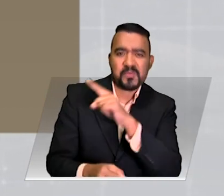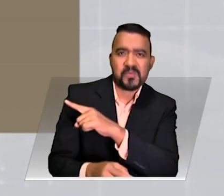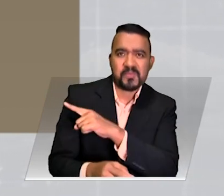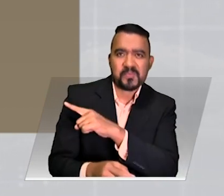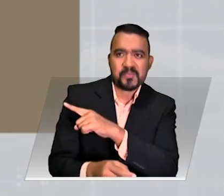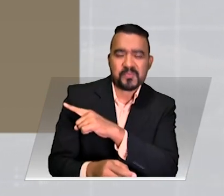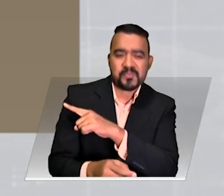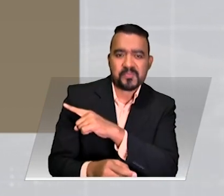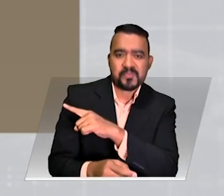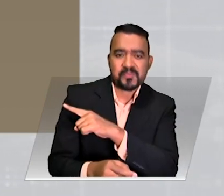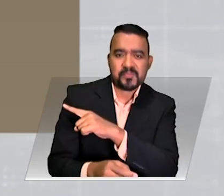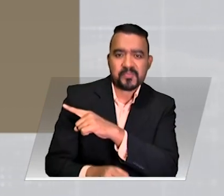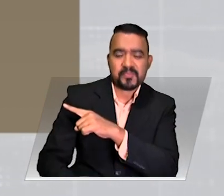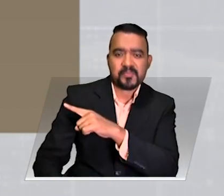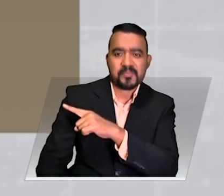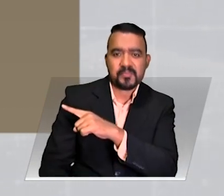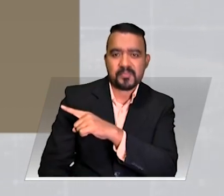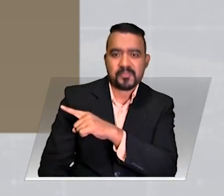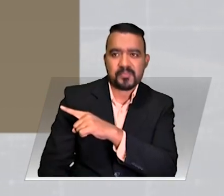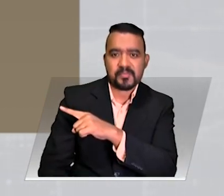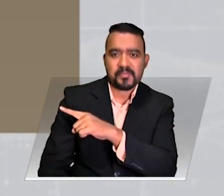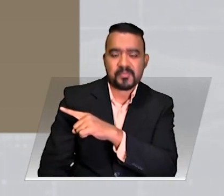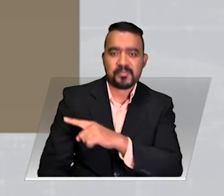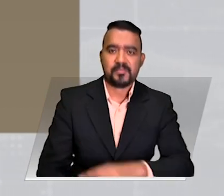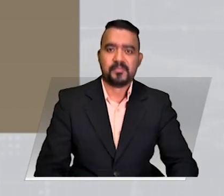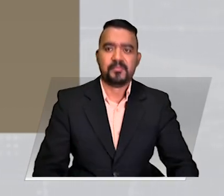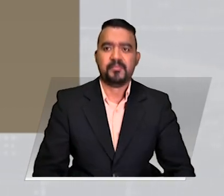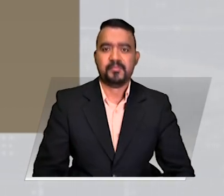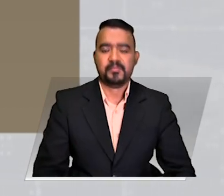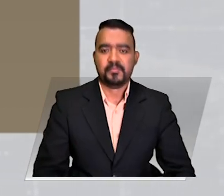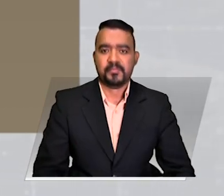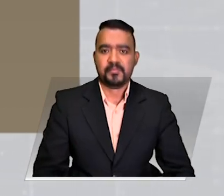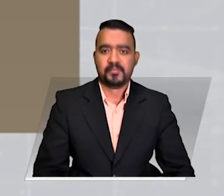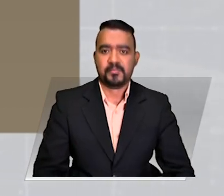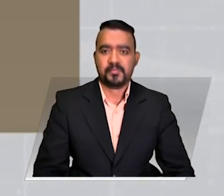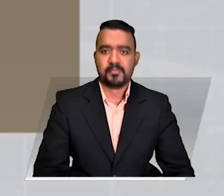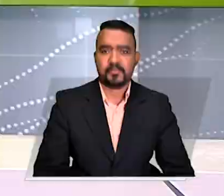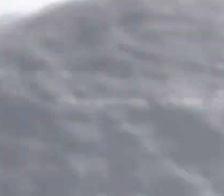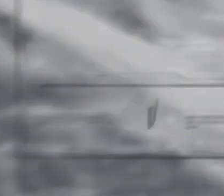53 5 46 10 009